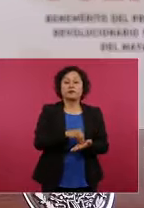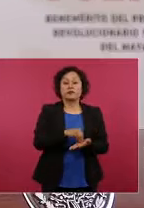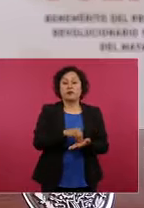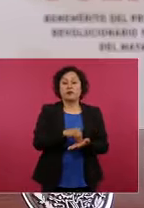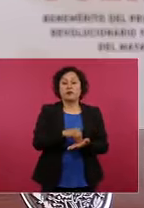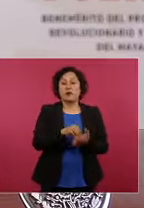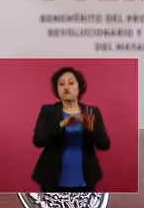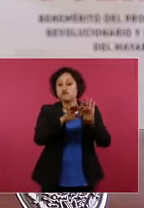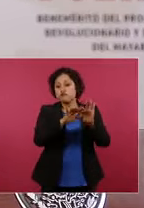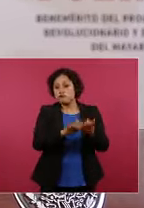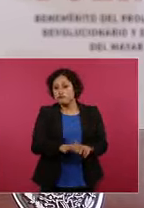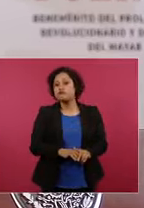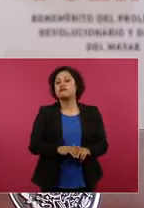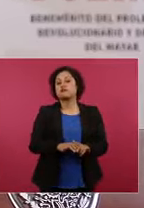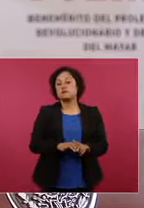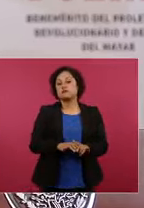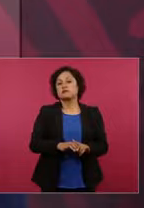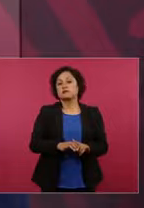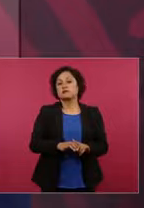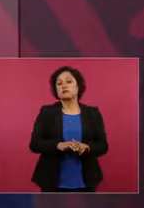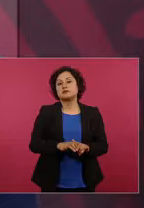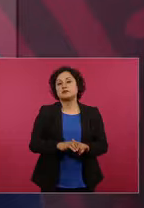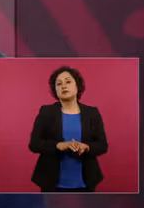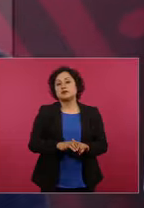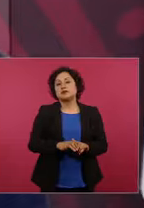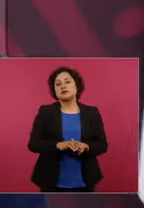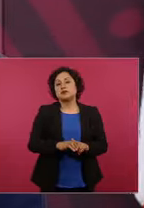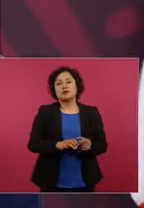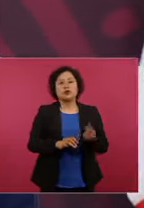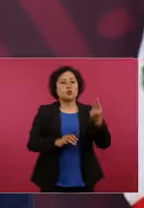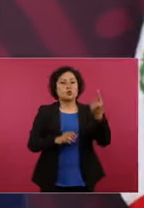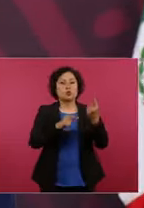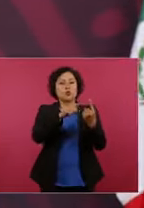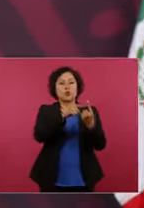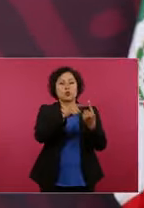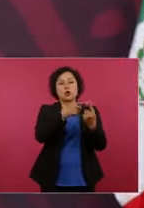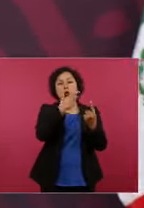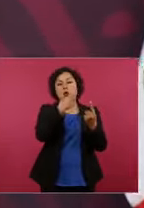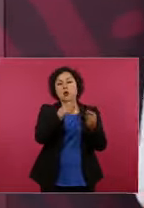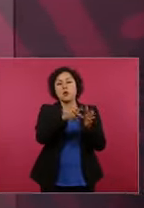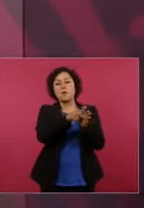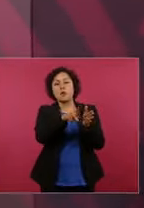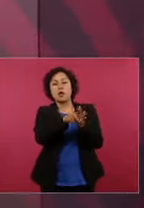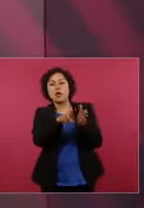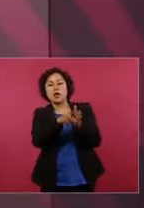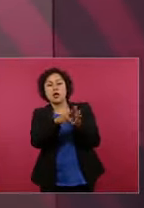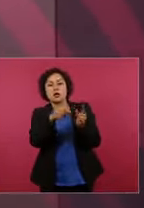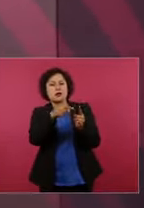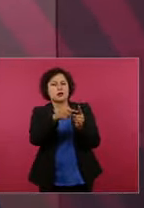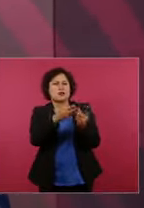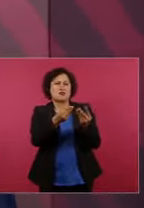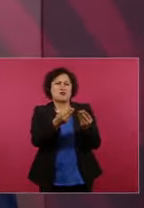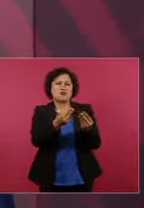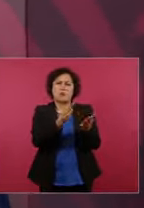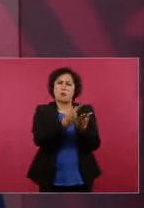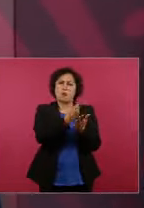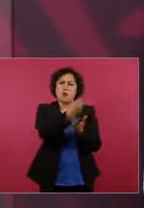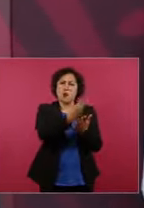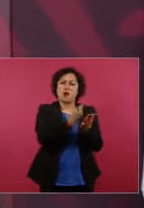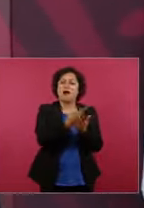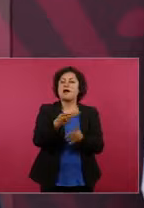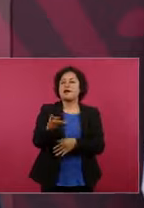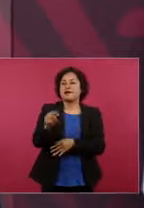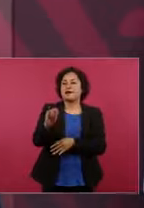uno, muchas veces premiados, de los periodistas más premiados, Tim